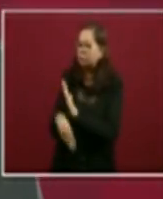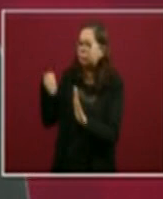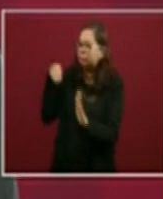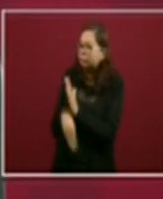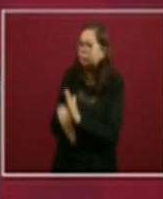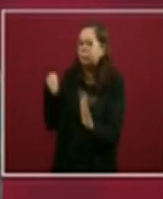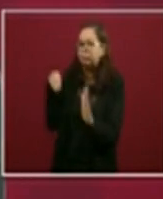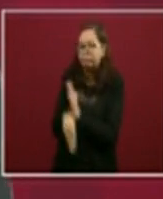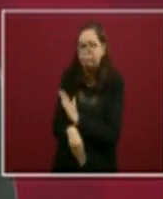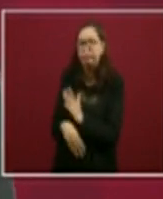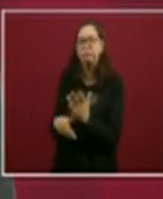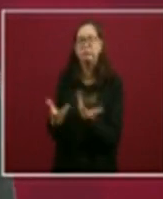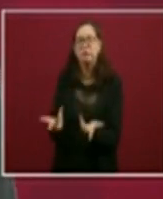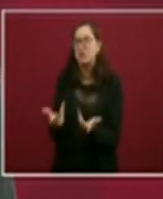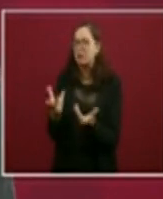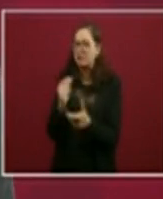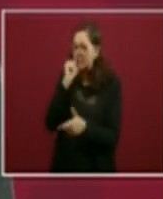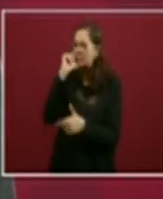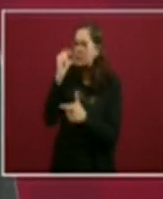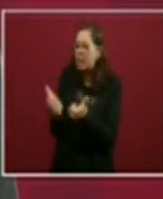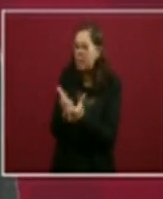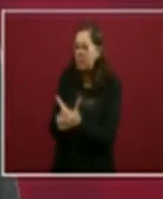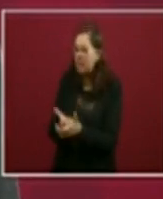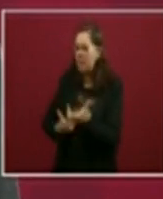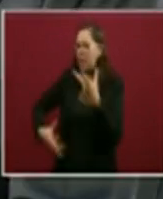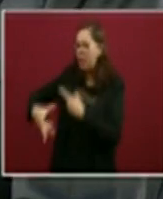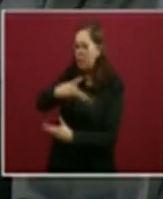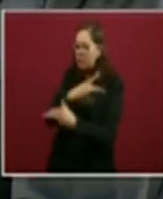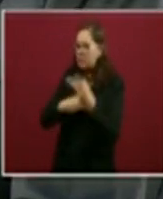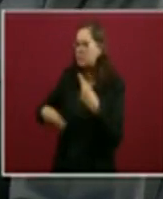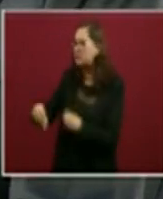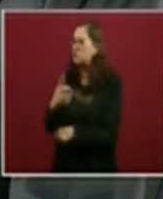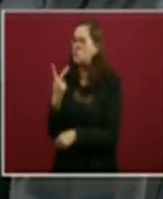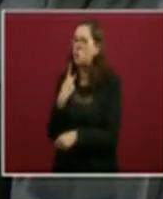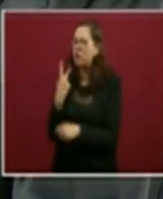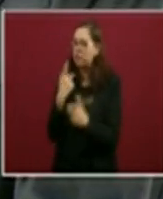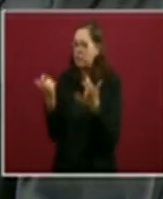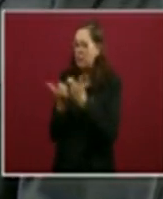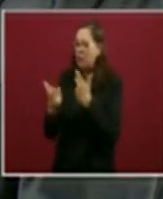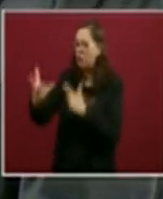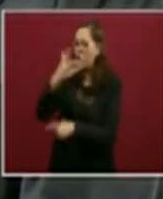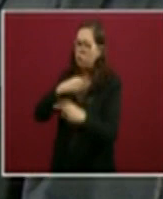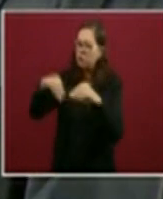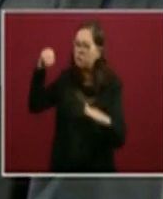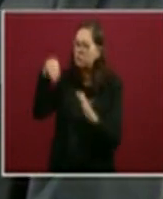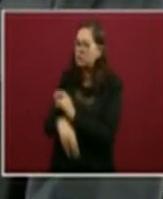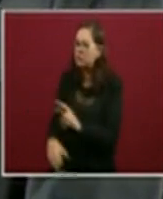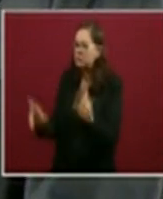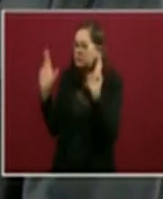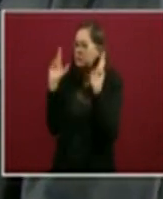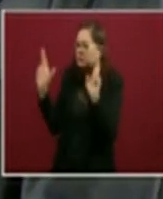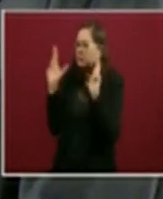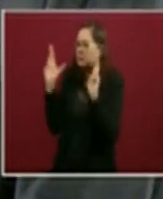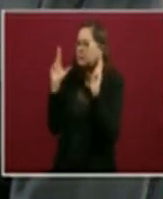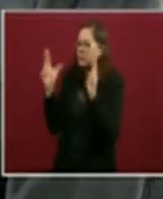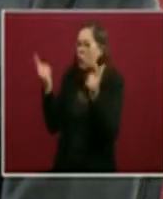no, se filtró. Al igual que el Instituto de Transparencia, que dice que la lista estaba en proceso de